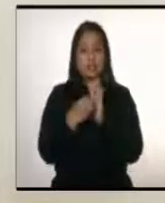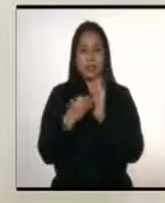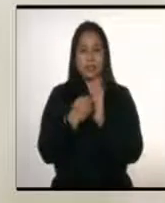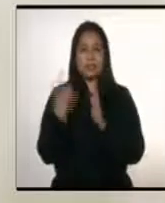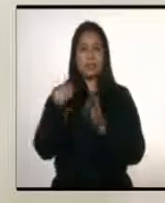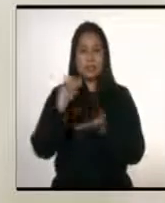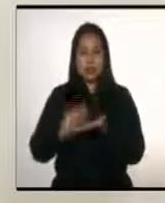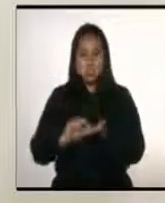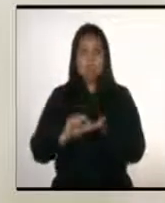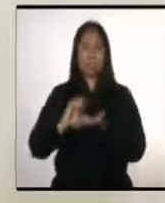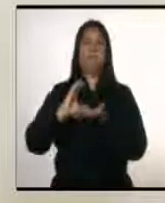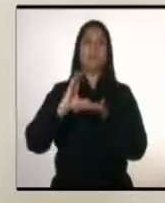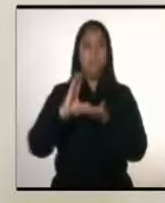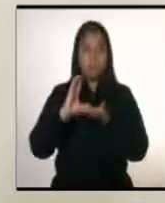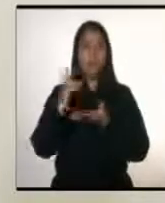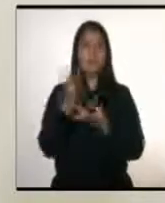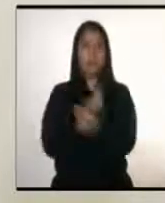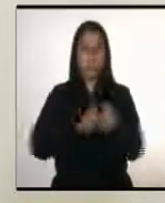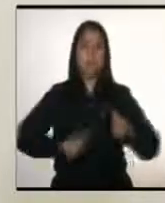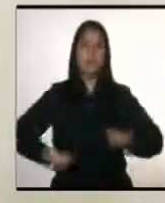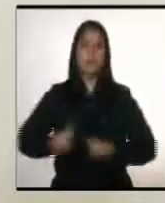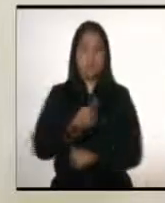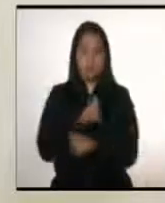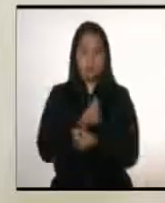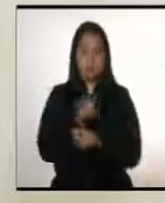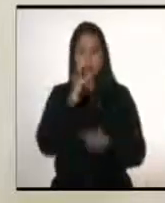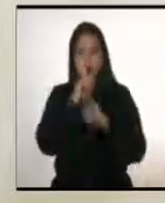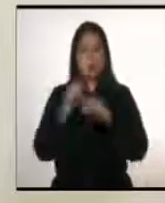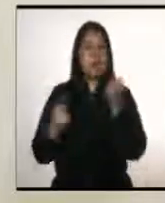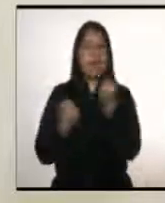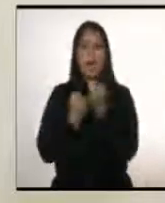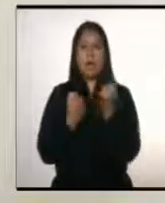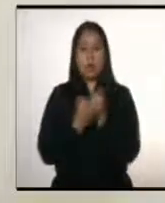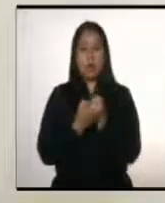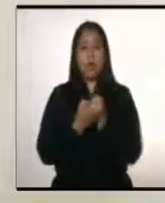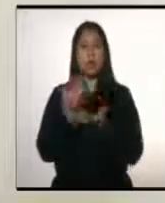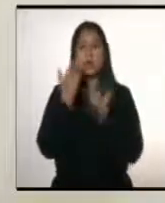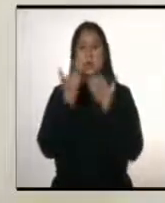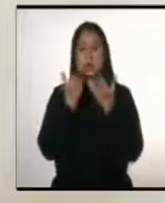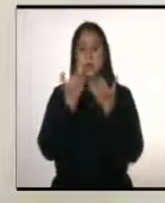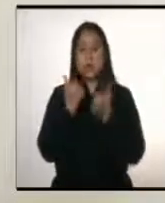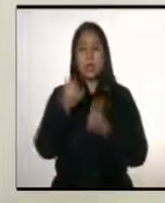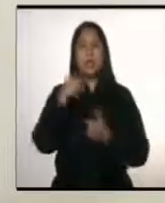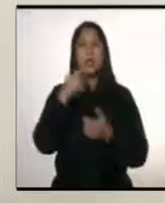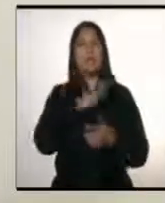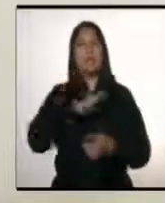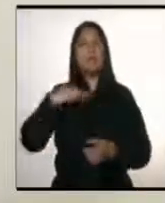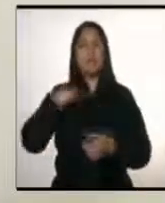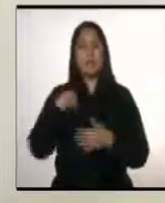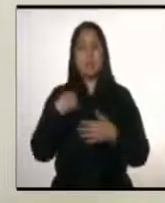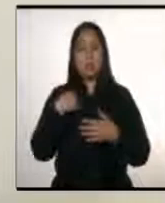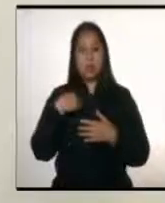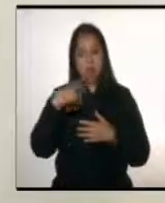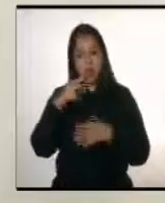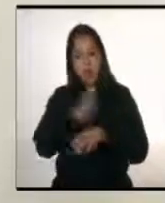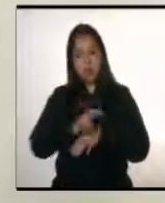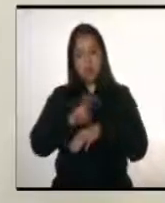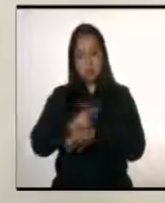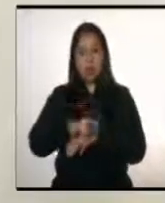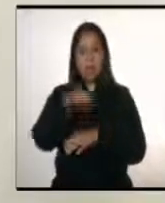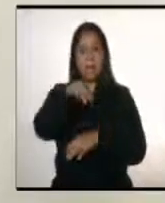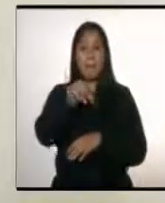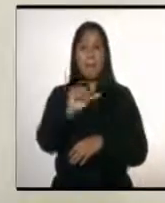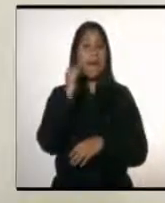su producción. Al apoyo alimentario para el MAGA y el MIDES de 700 millones de quetzales que se va a